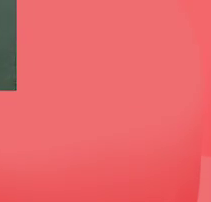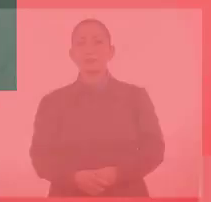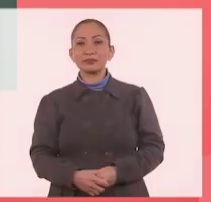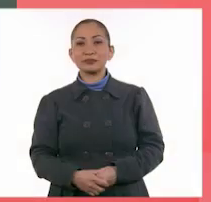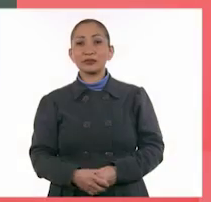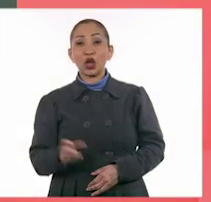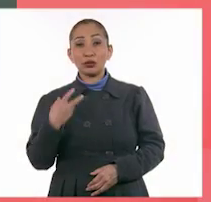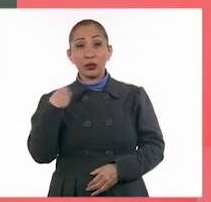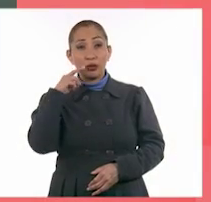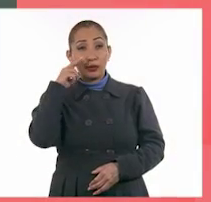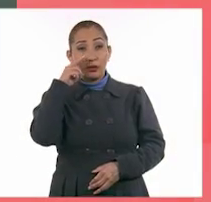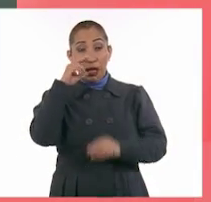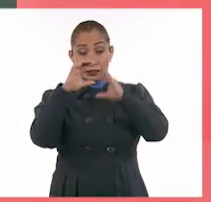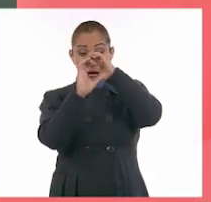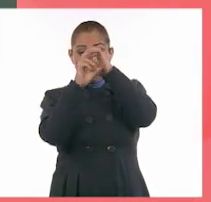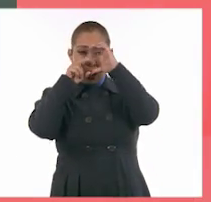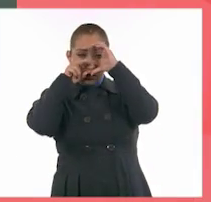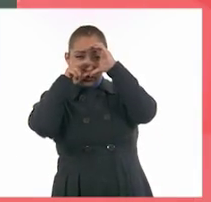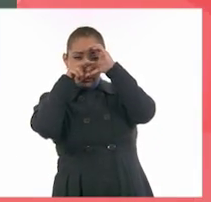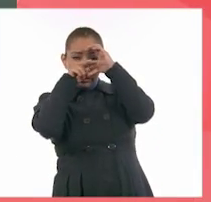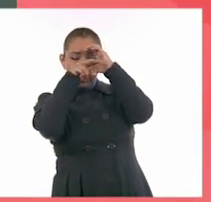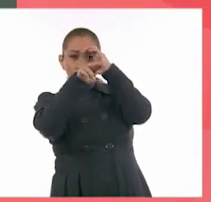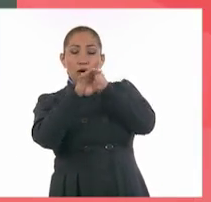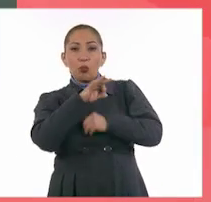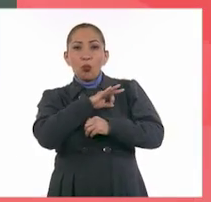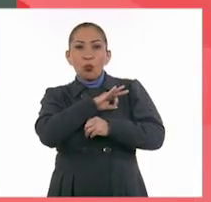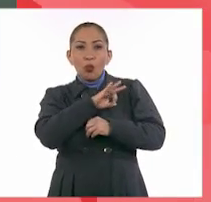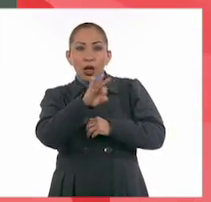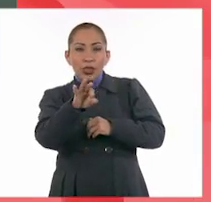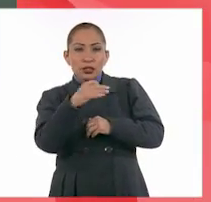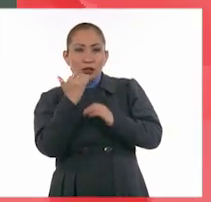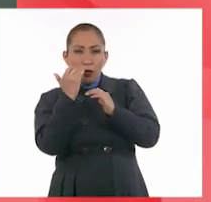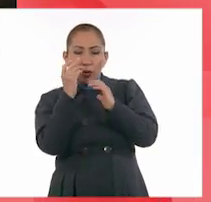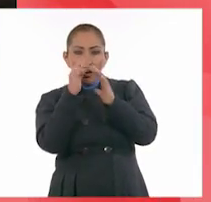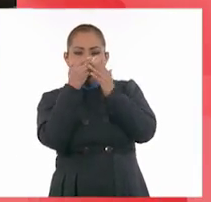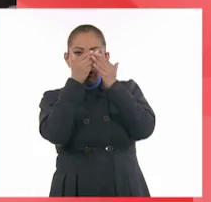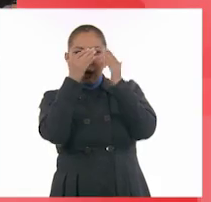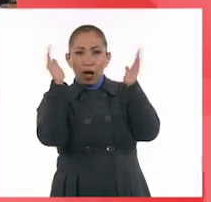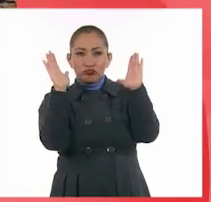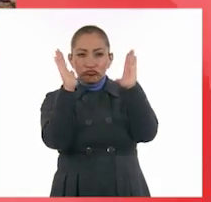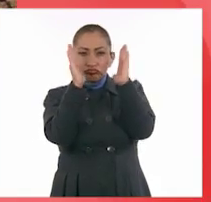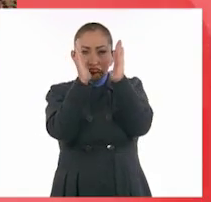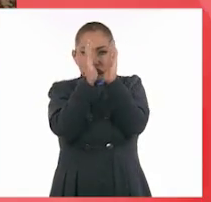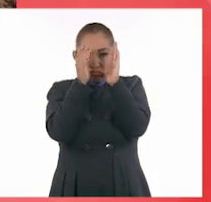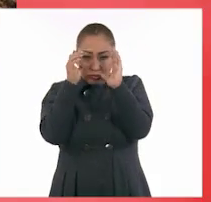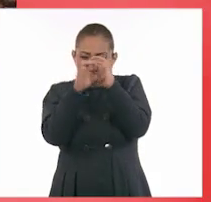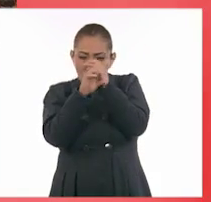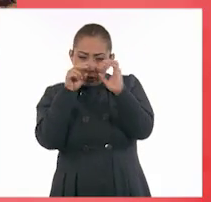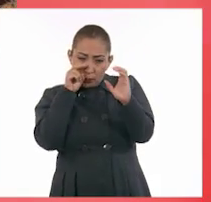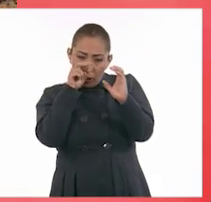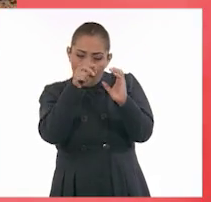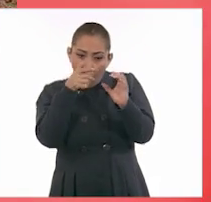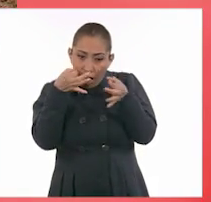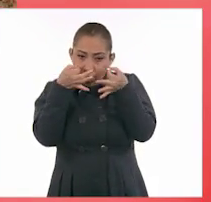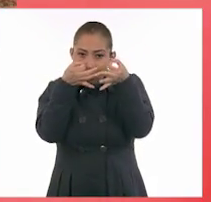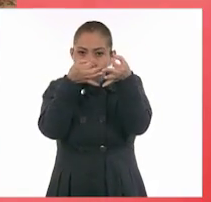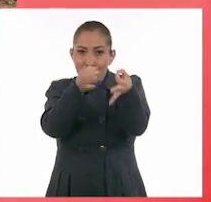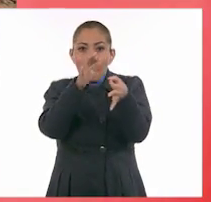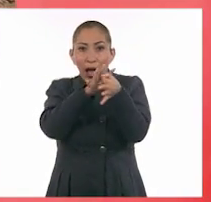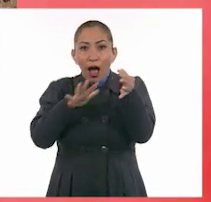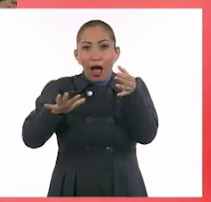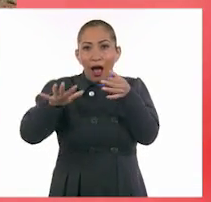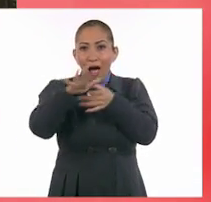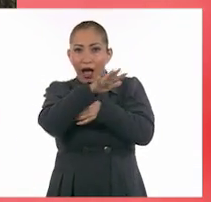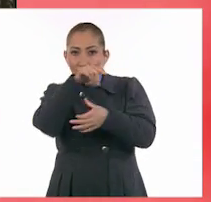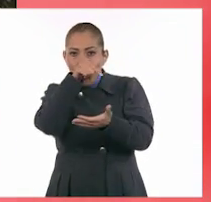Cuando miras a través de una cámara, tienes la oportunidad de limitar la perspectiva a las pequeñas cosas que llaman tu atención en el